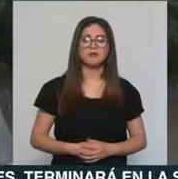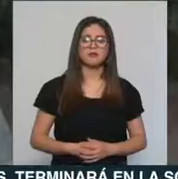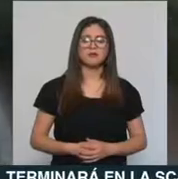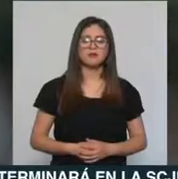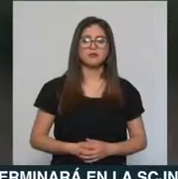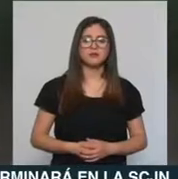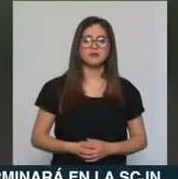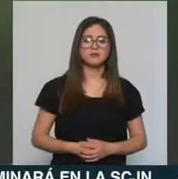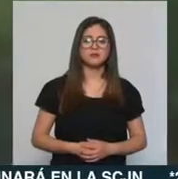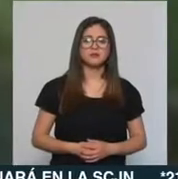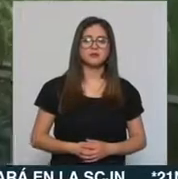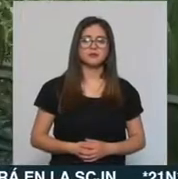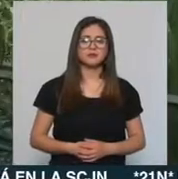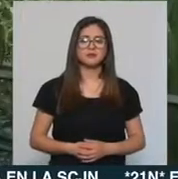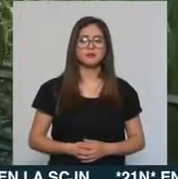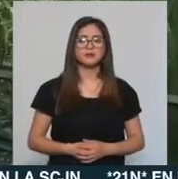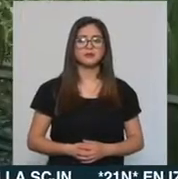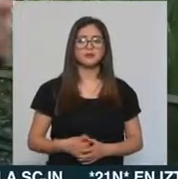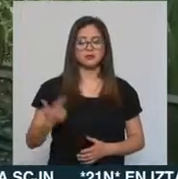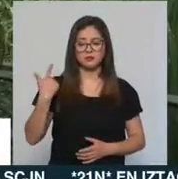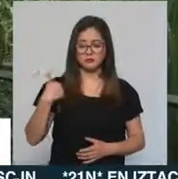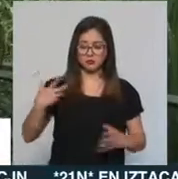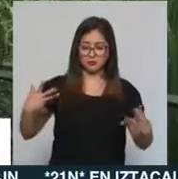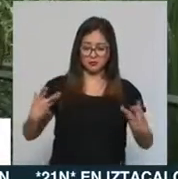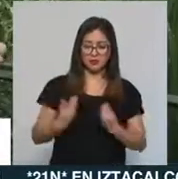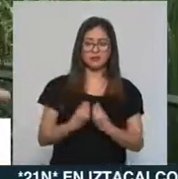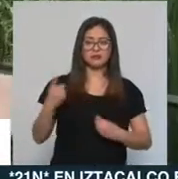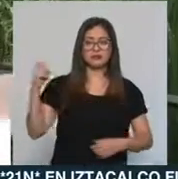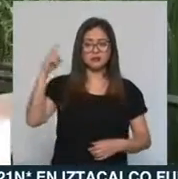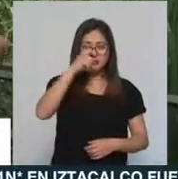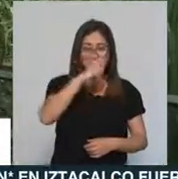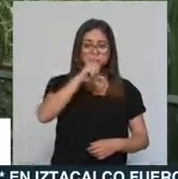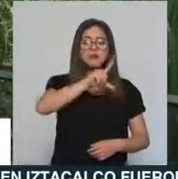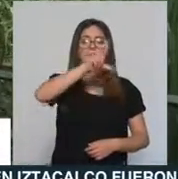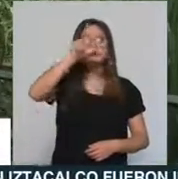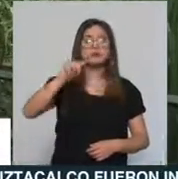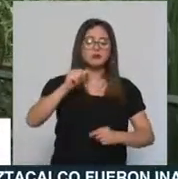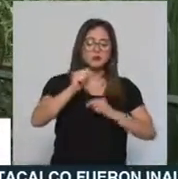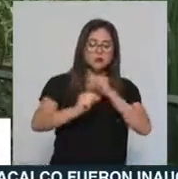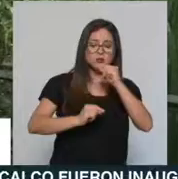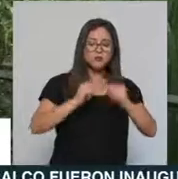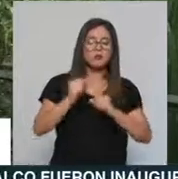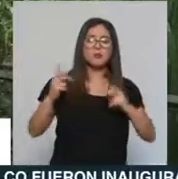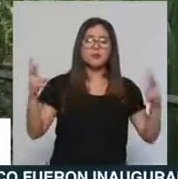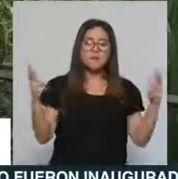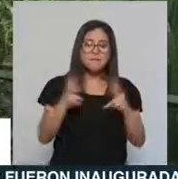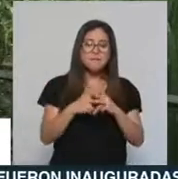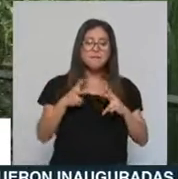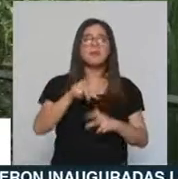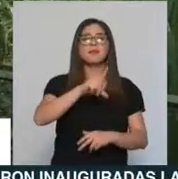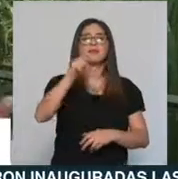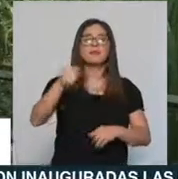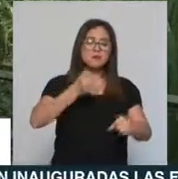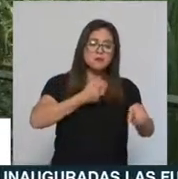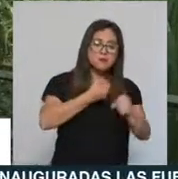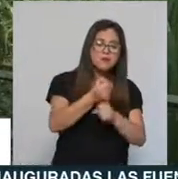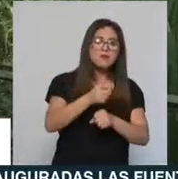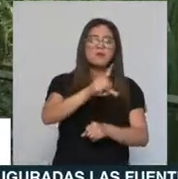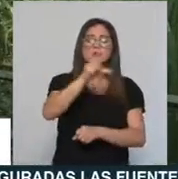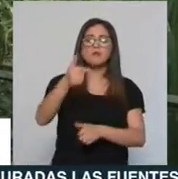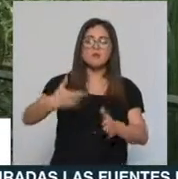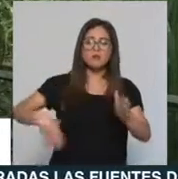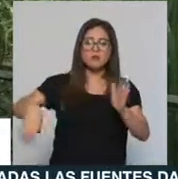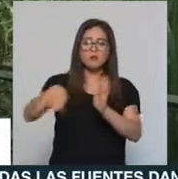Fue una situación complicada porque empezamos a pelear, empezó a golpearme, empezó a encerrarme en un cuarto y yo logro